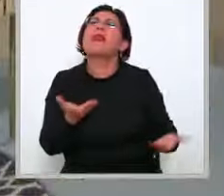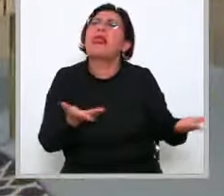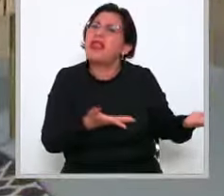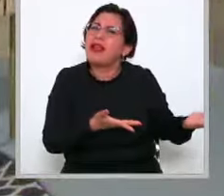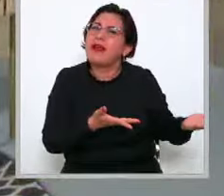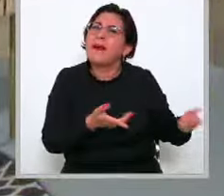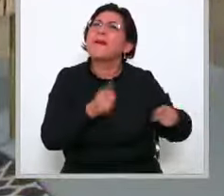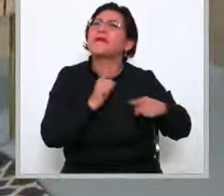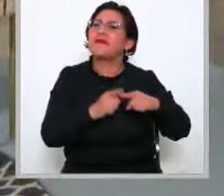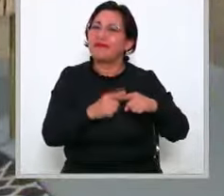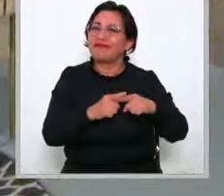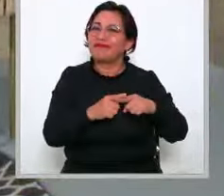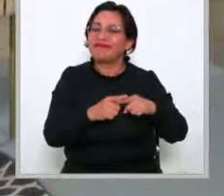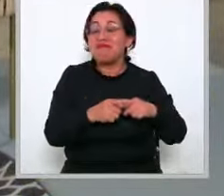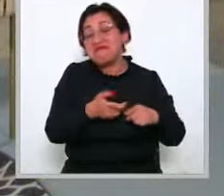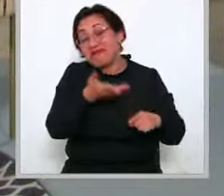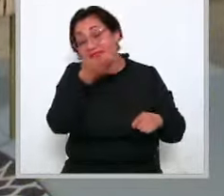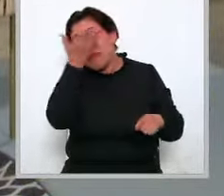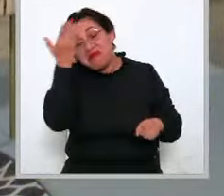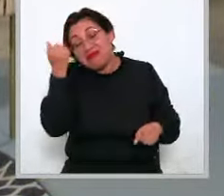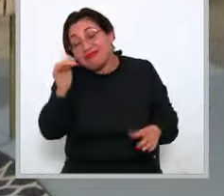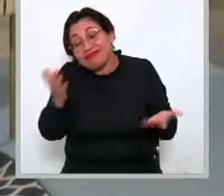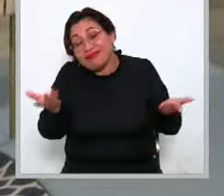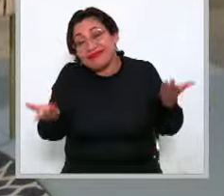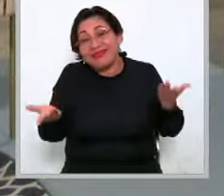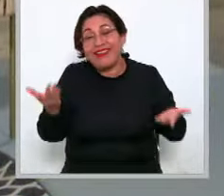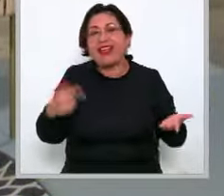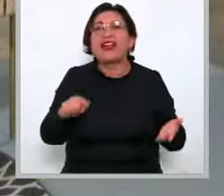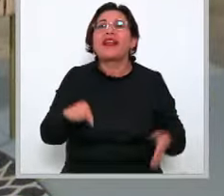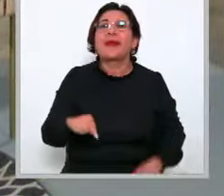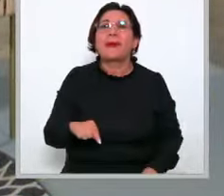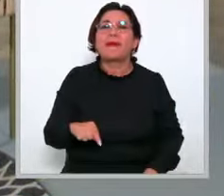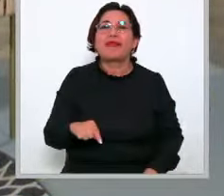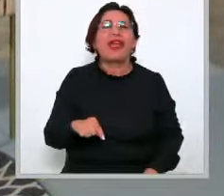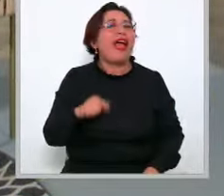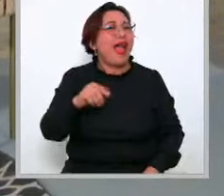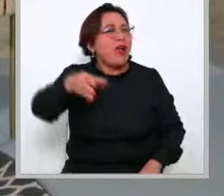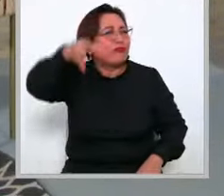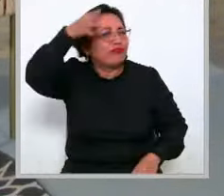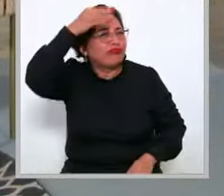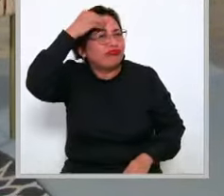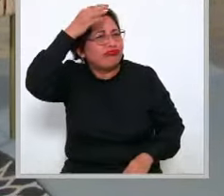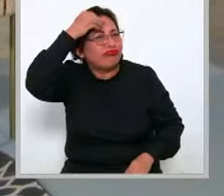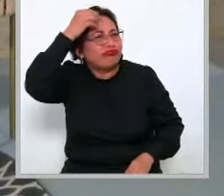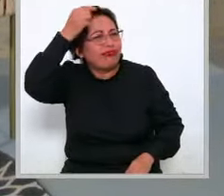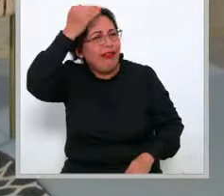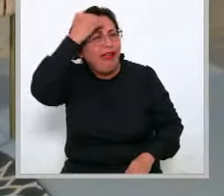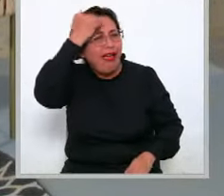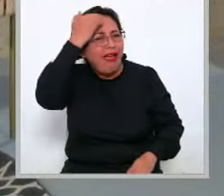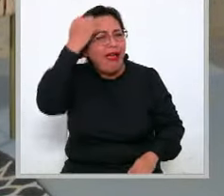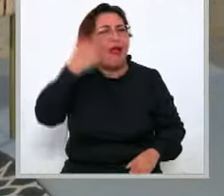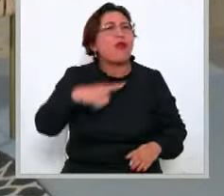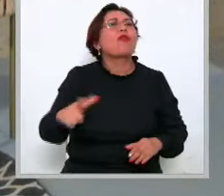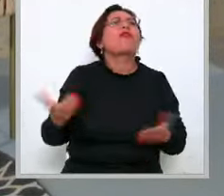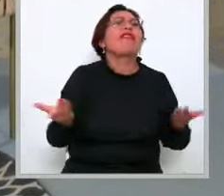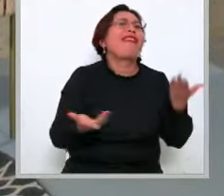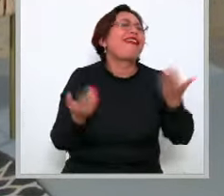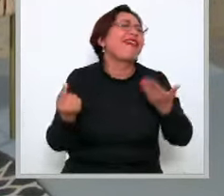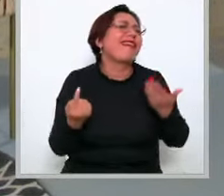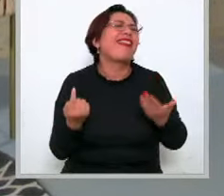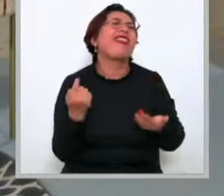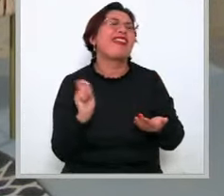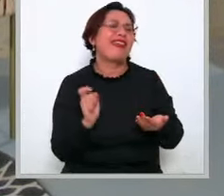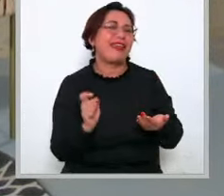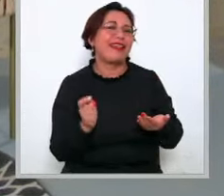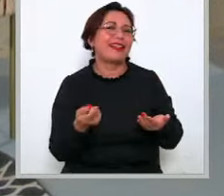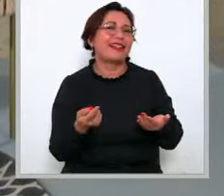me agrada porque el no conocer del todo un tema nos ayuda a conocer cada vez más y aprender de ello. Y por eso en este caso la directora Claudia nos va a hablar sobre qué trata este